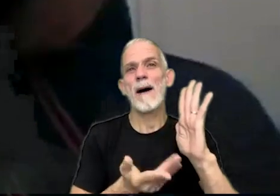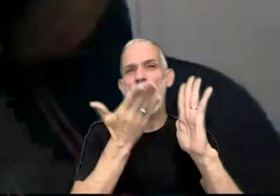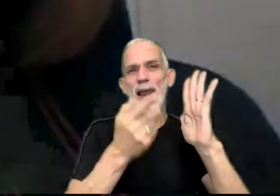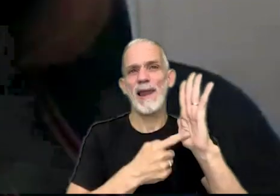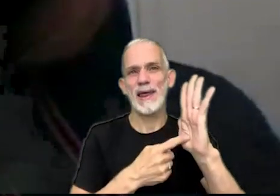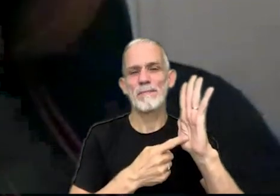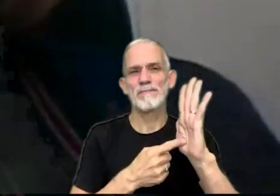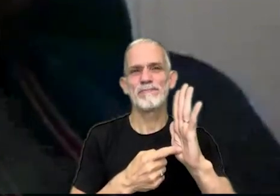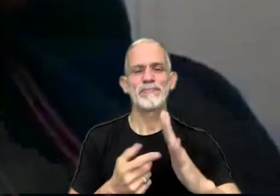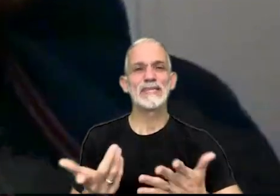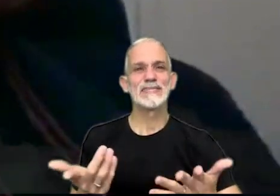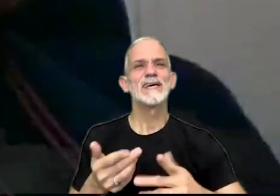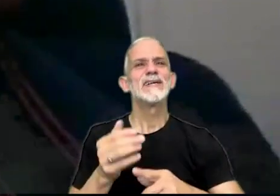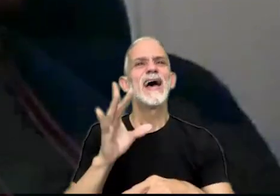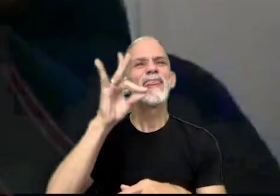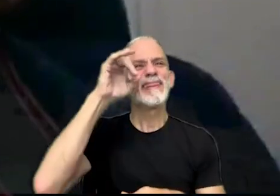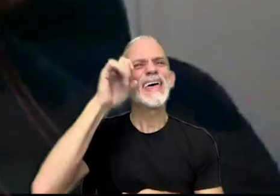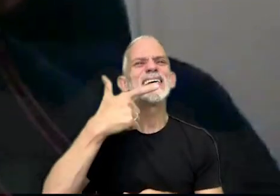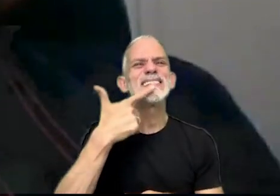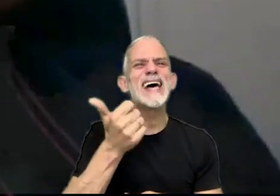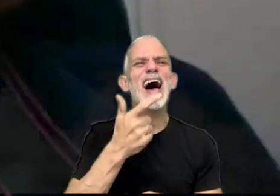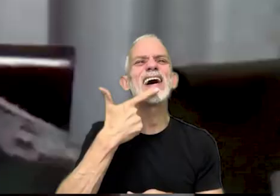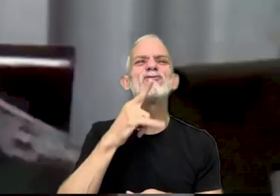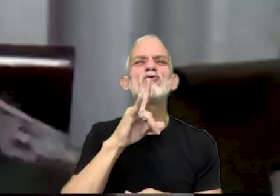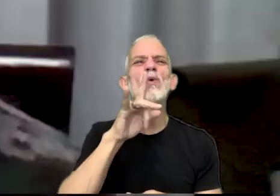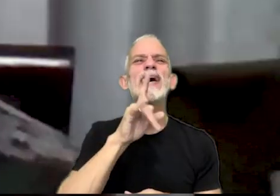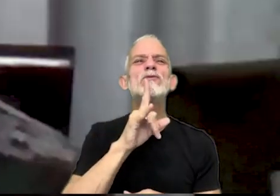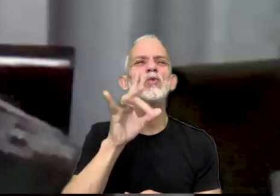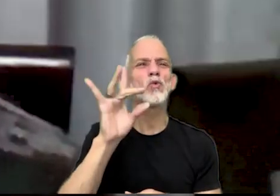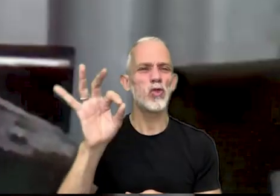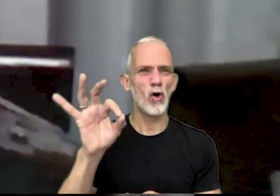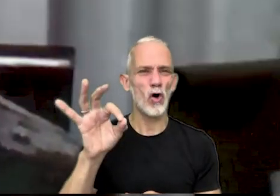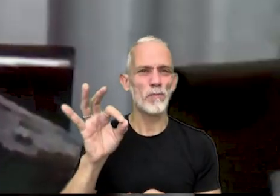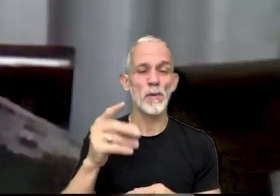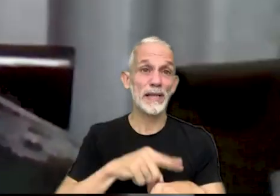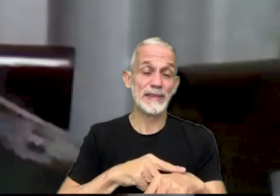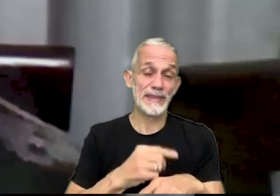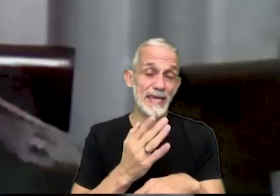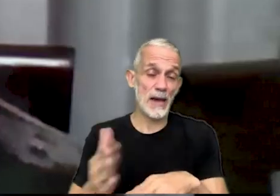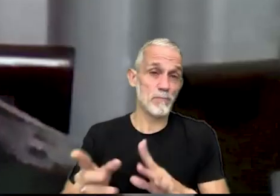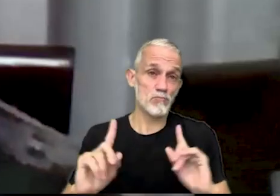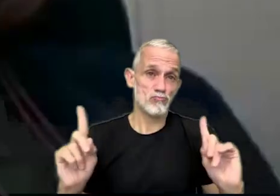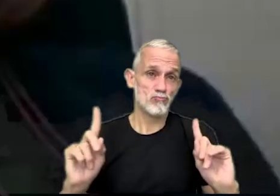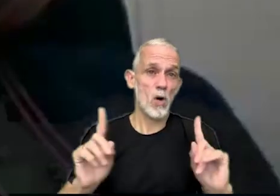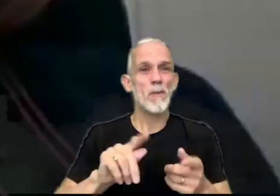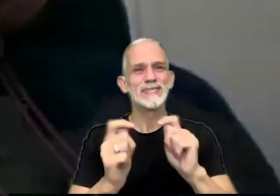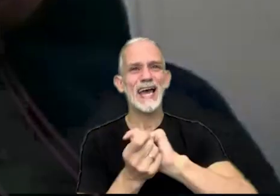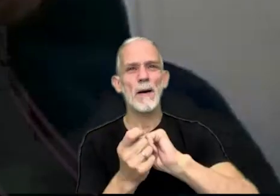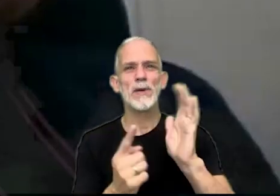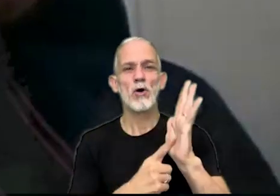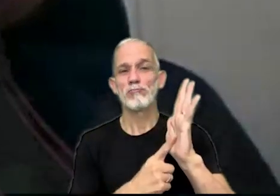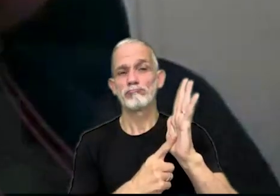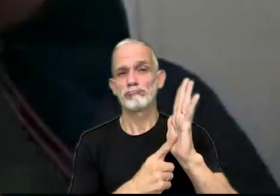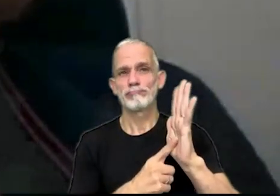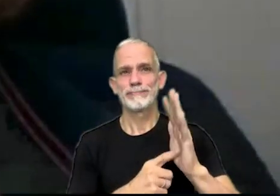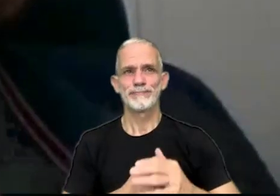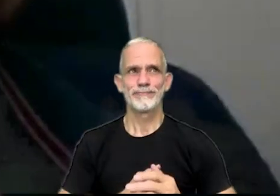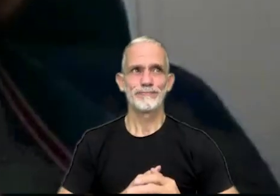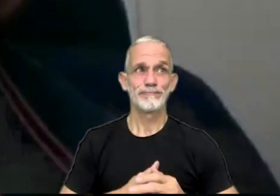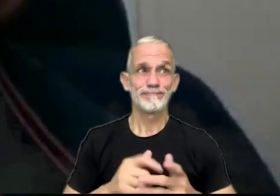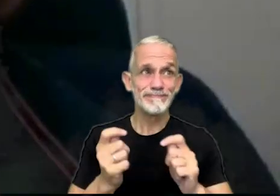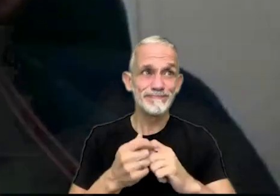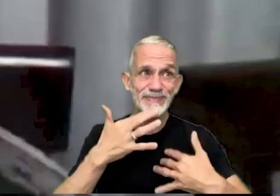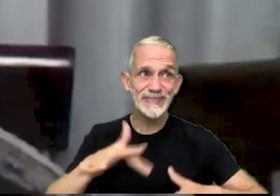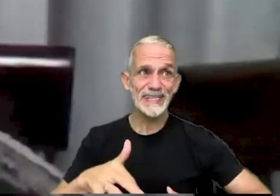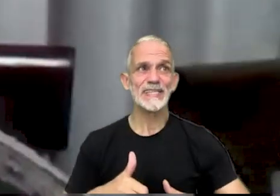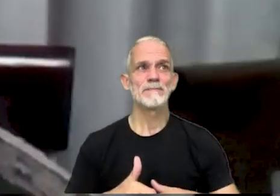es desasuetudo. ¿Qué significa esa palabra? Sí, Que no sí, se puede aplicar por el tiempo, porque se modificó la norma. ¿Se